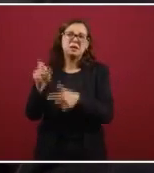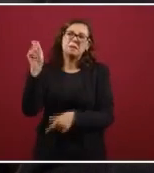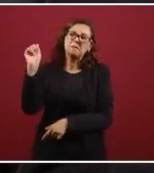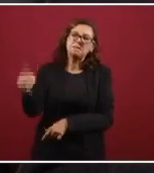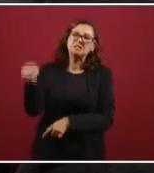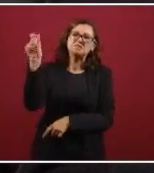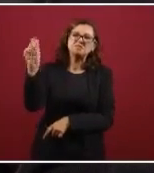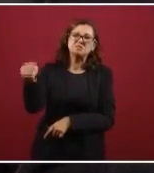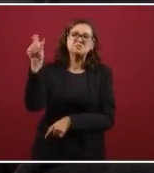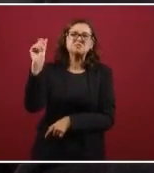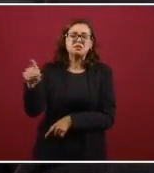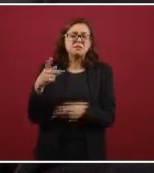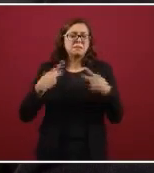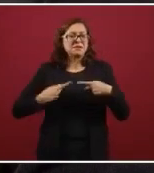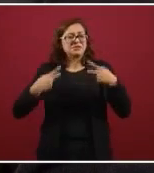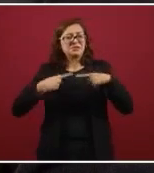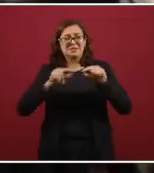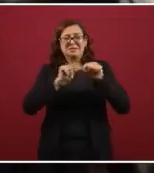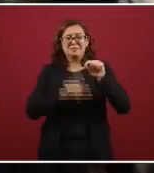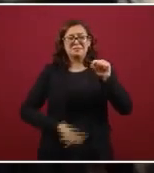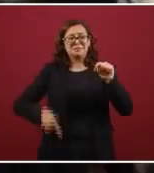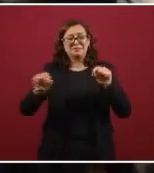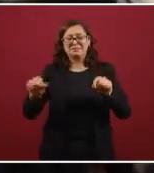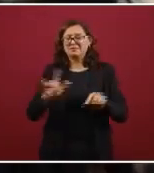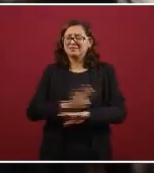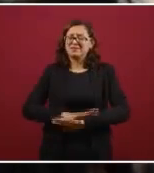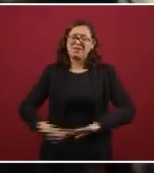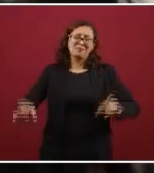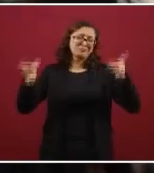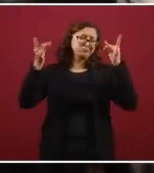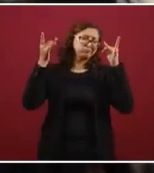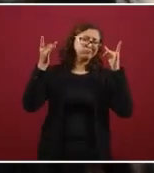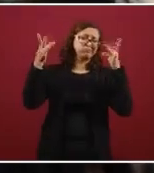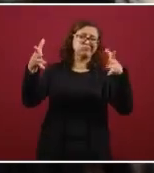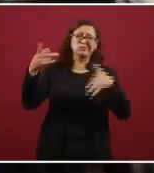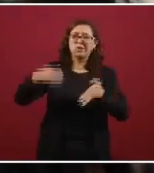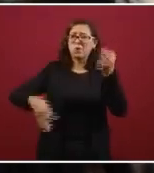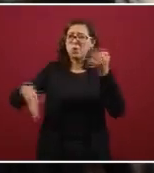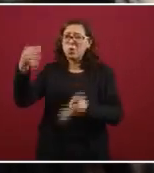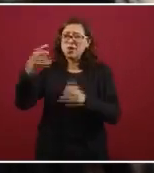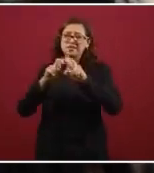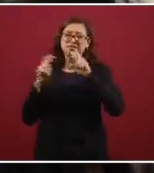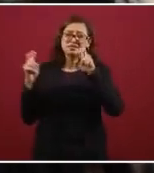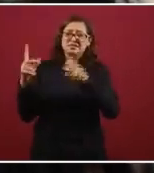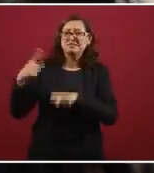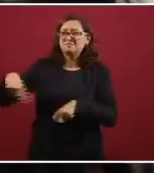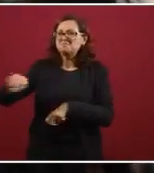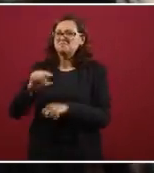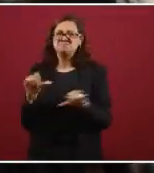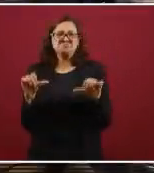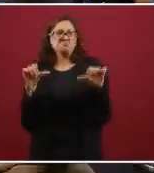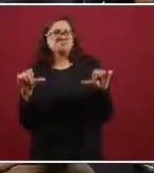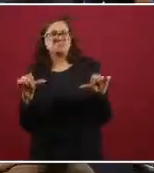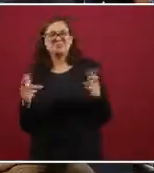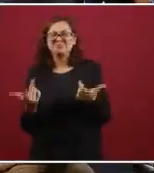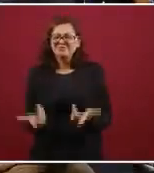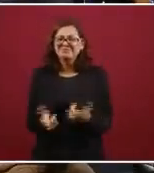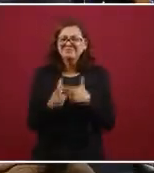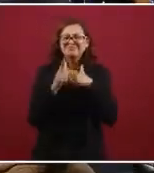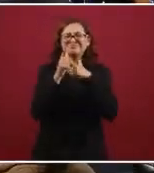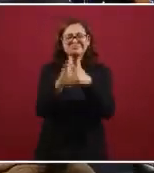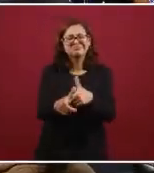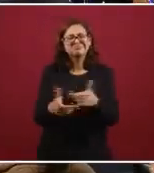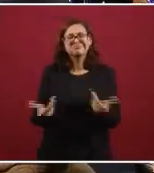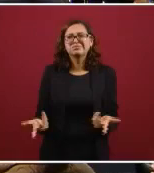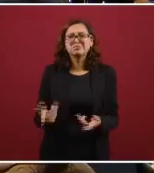la corrupción y la impunidad de jueces y magistrados. ¿Hasta cuándo van a continuar así las cosas, dado que para usted parece que